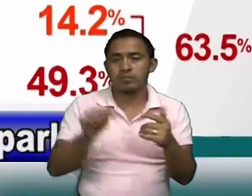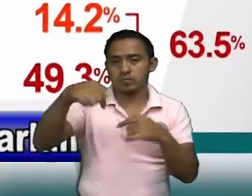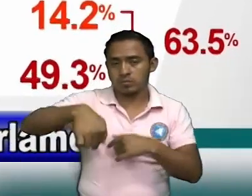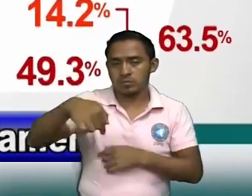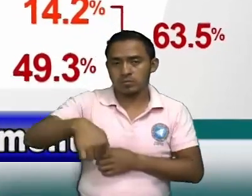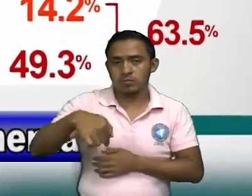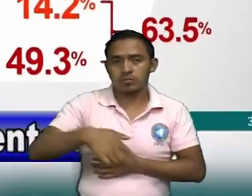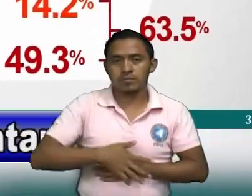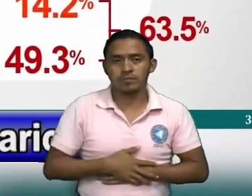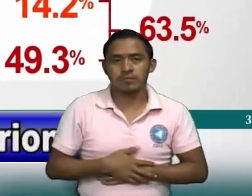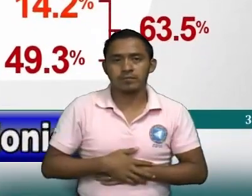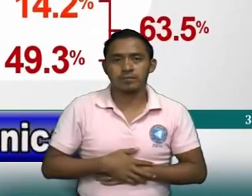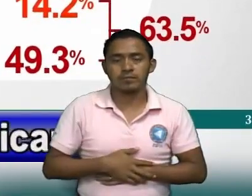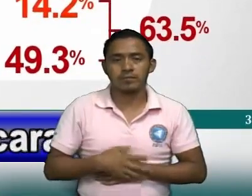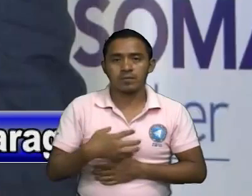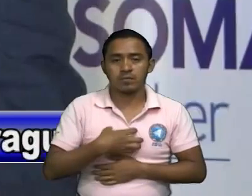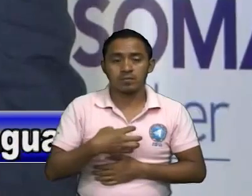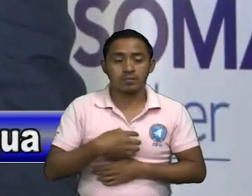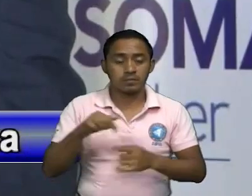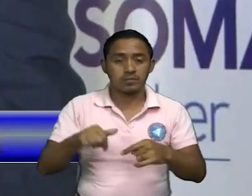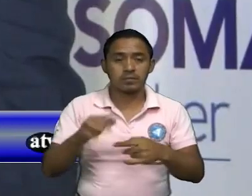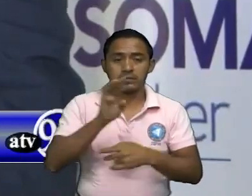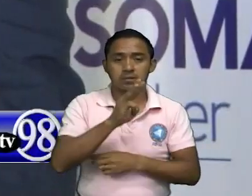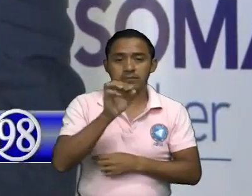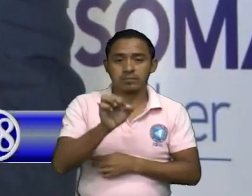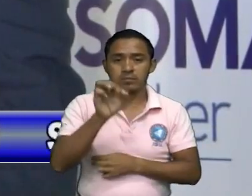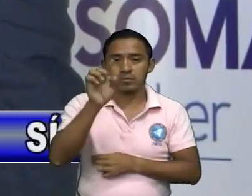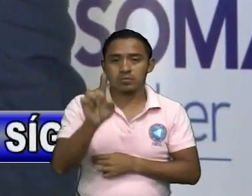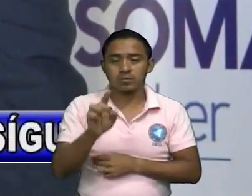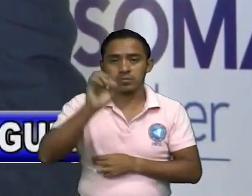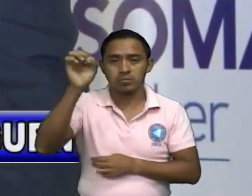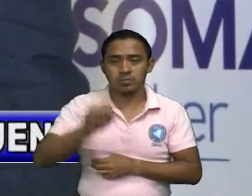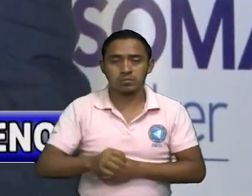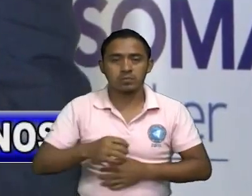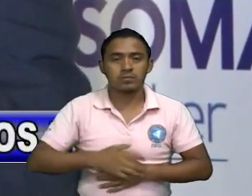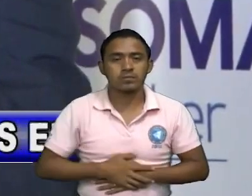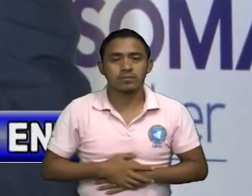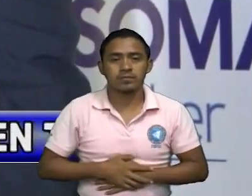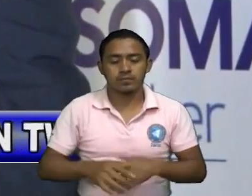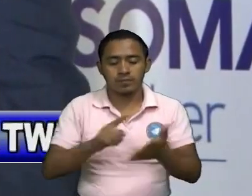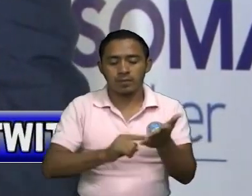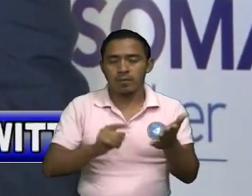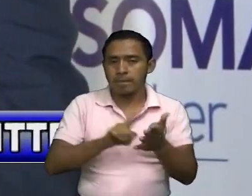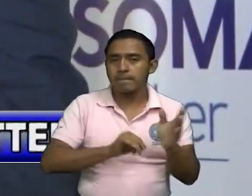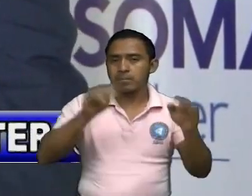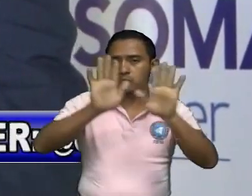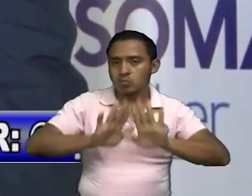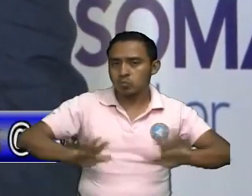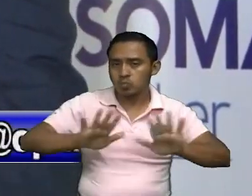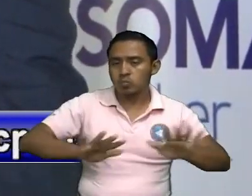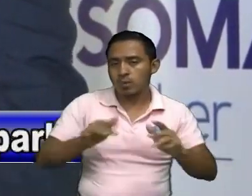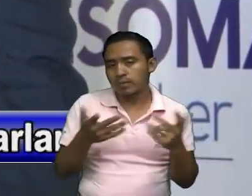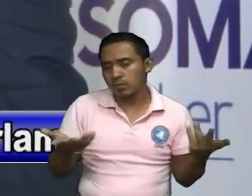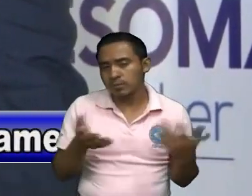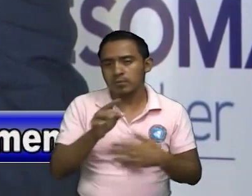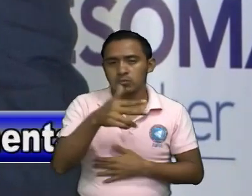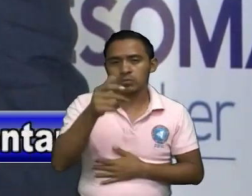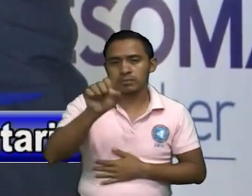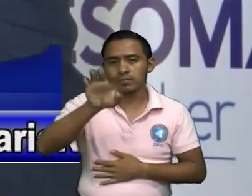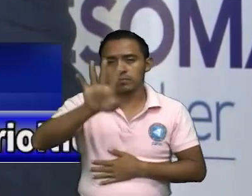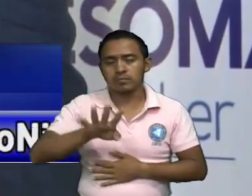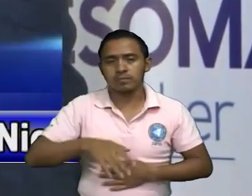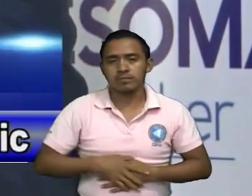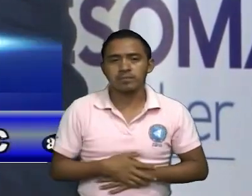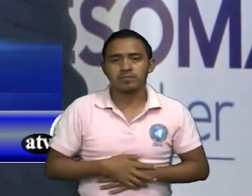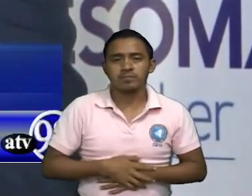la oposición al momento de esta encuesta es 3.1%. El voto suave a favor